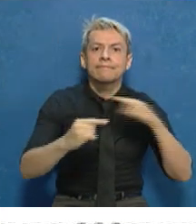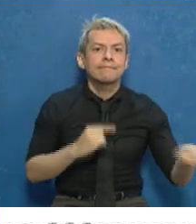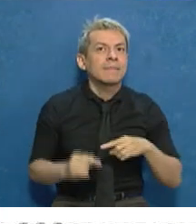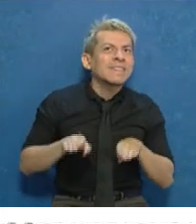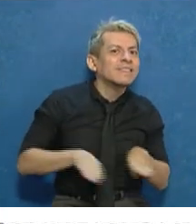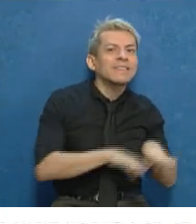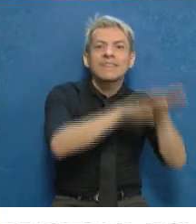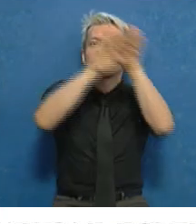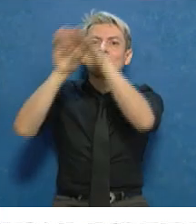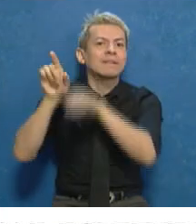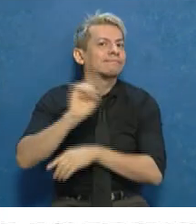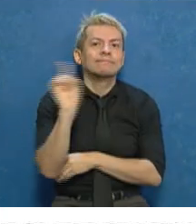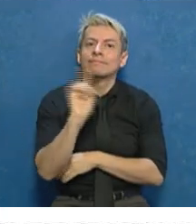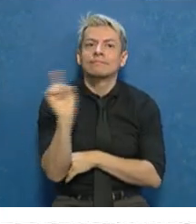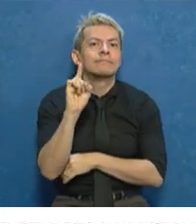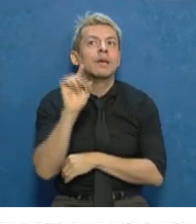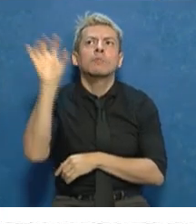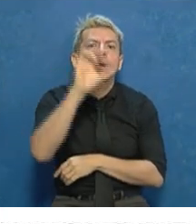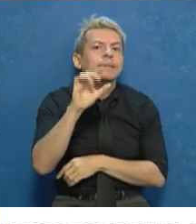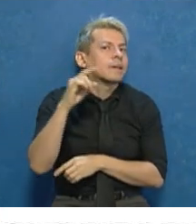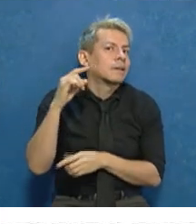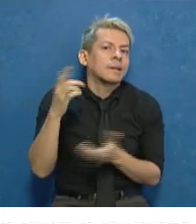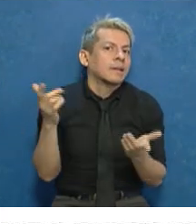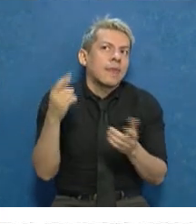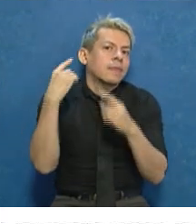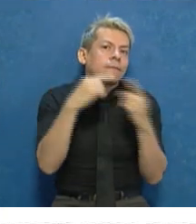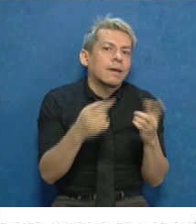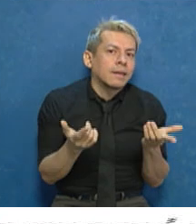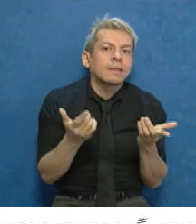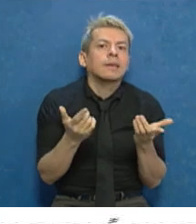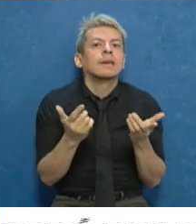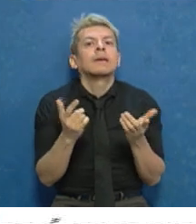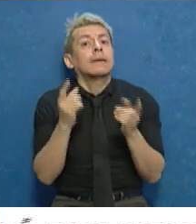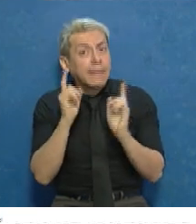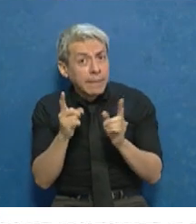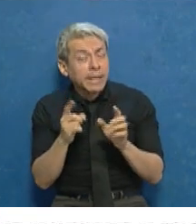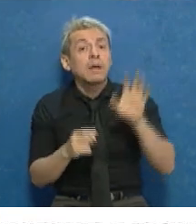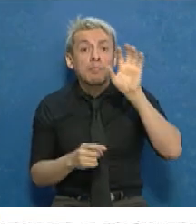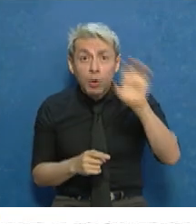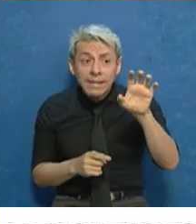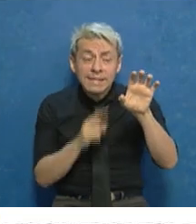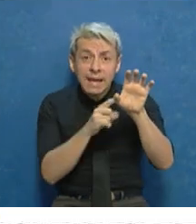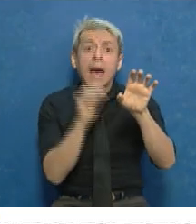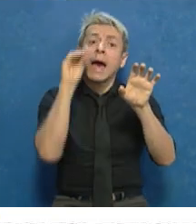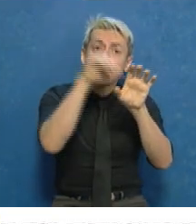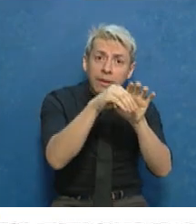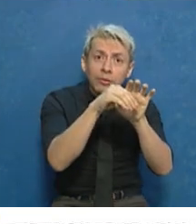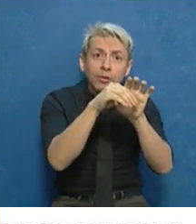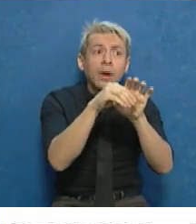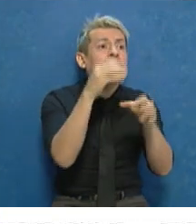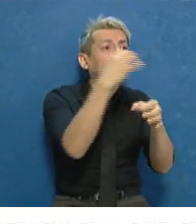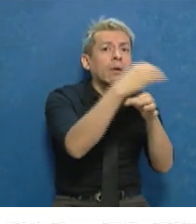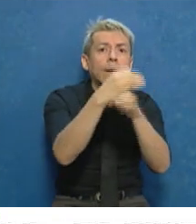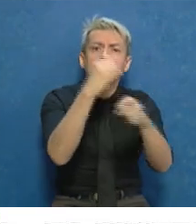solamente hay diferentes realidades en cada provincia, sino que cada sector de cada provincia tiene, incluso cada escuela tiene una